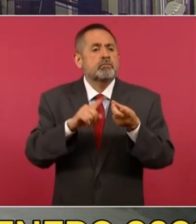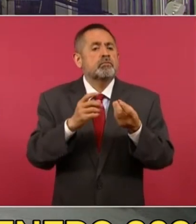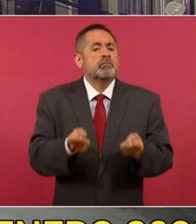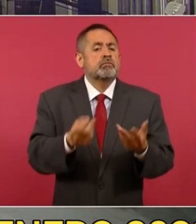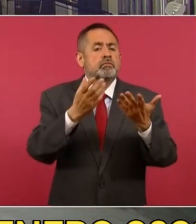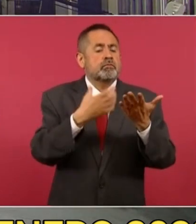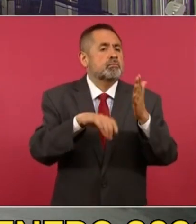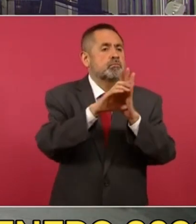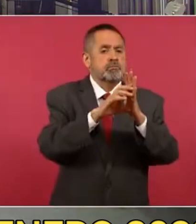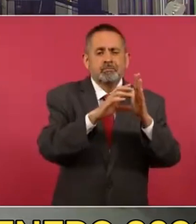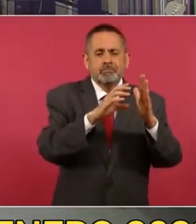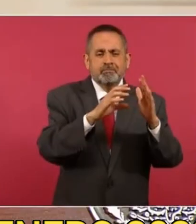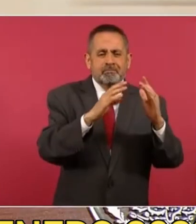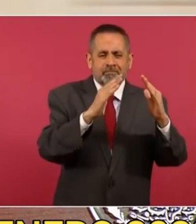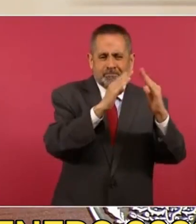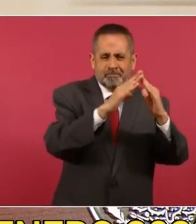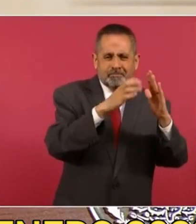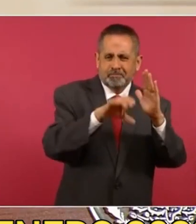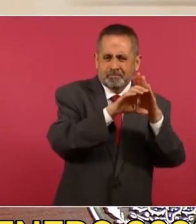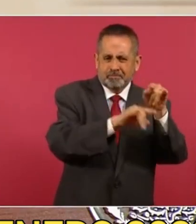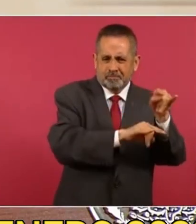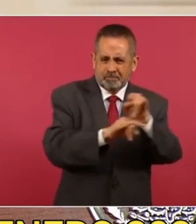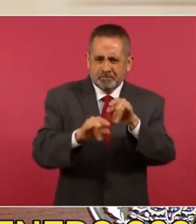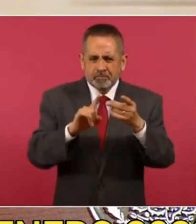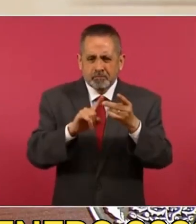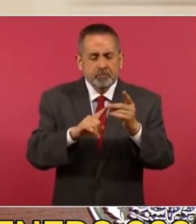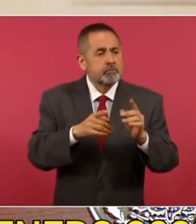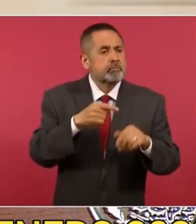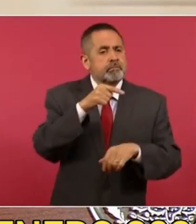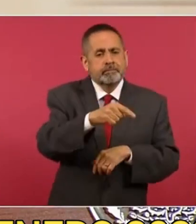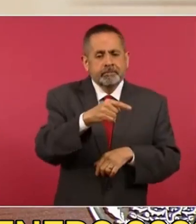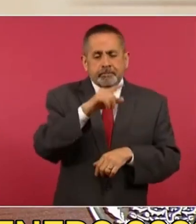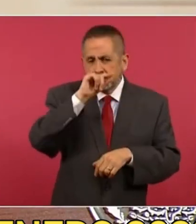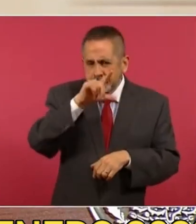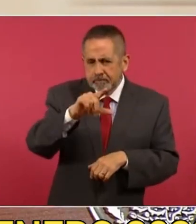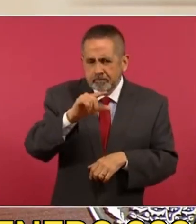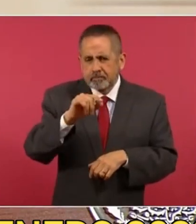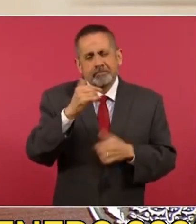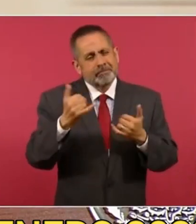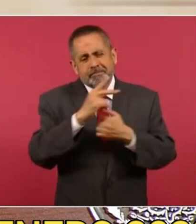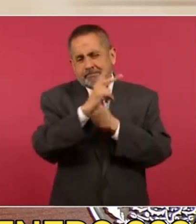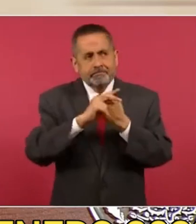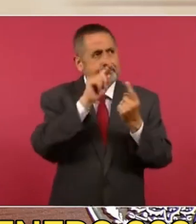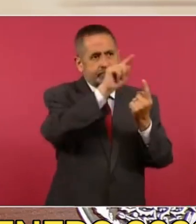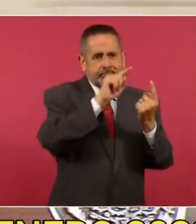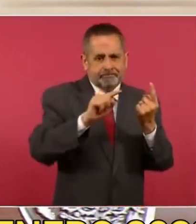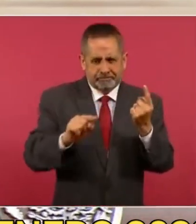hemos construido en Jalisco, en todo el país, de los